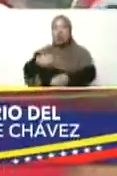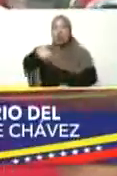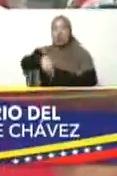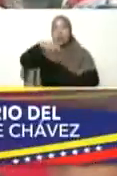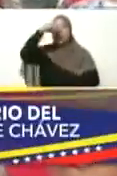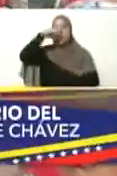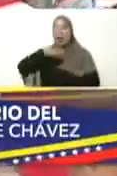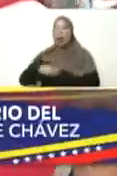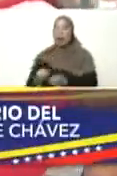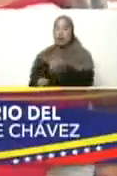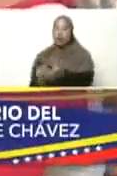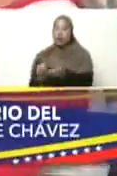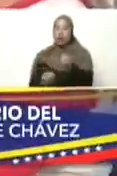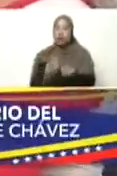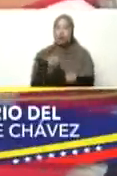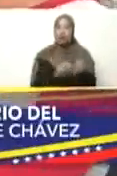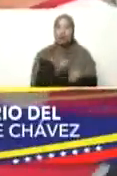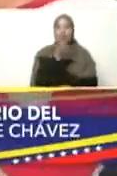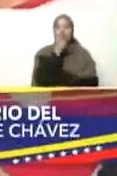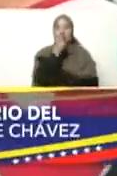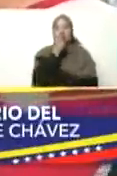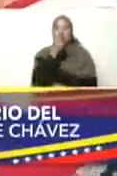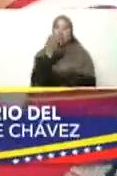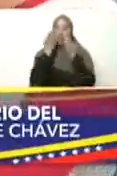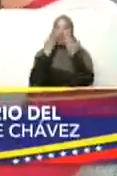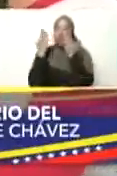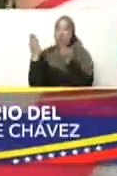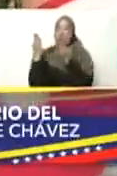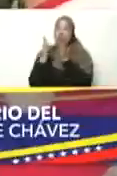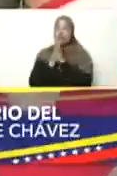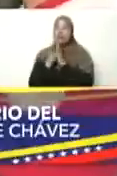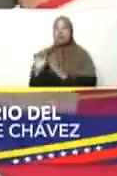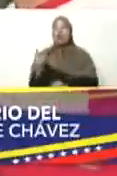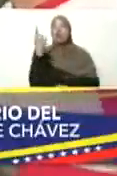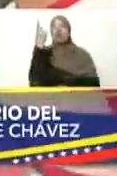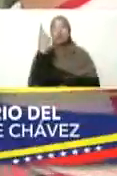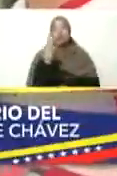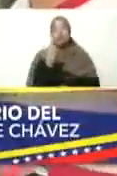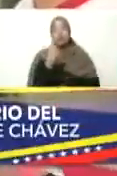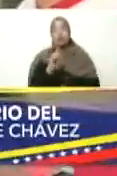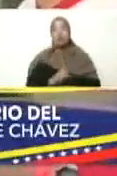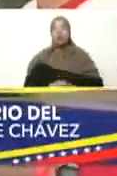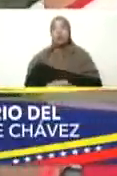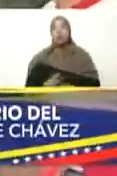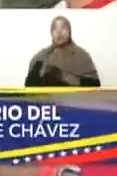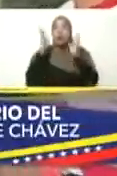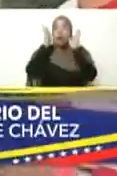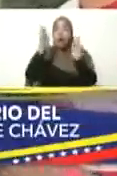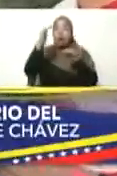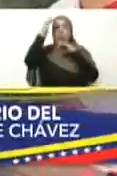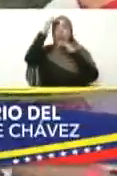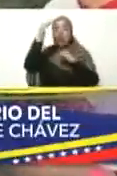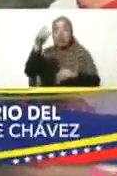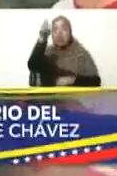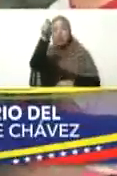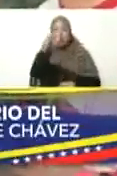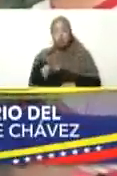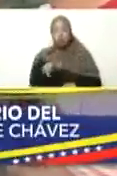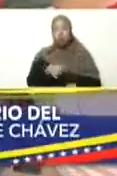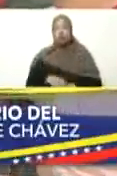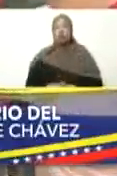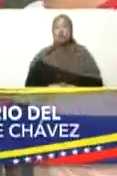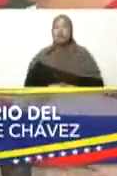play? Cuéntame. A la una. Le orden al operador, ahí se encuentra. ¡Operador! ¡Atención!